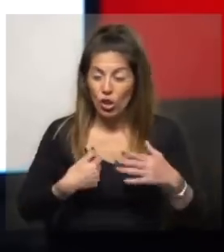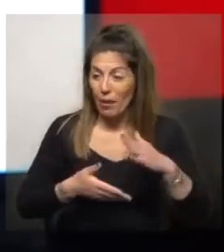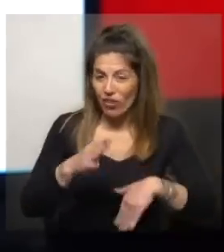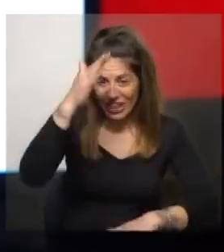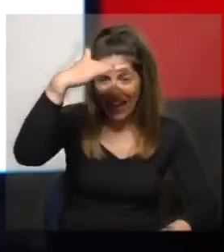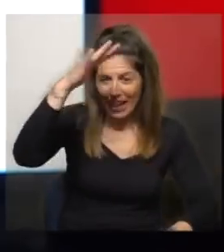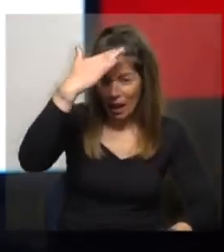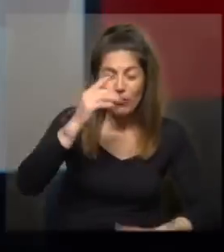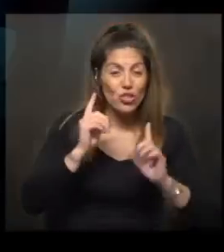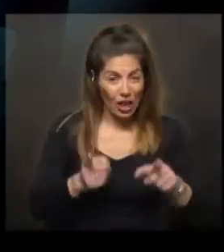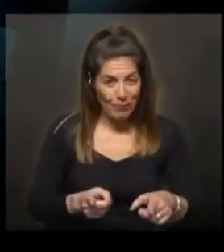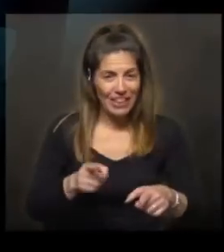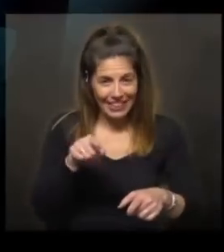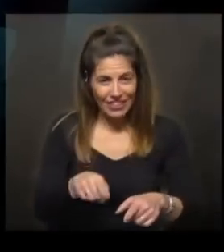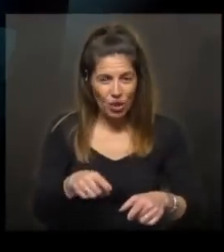campo tengo